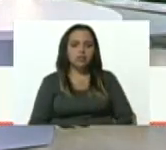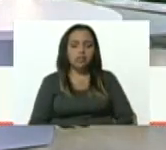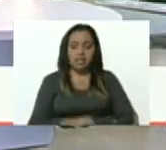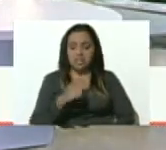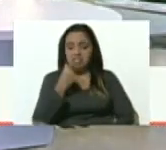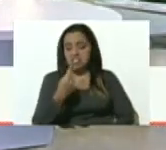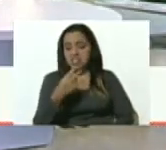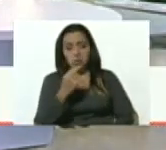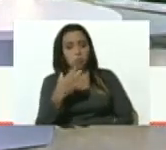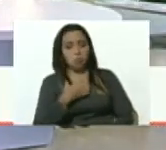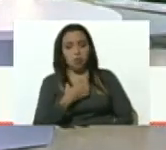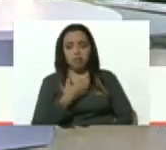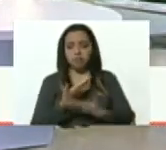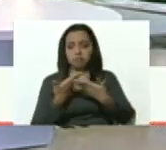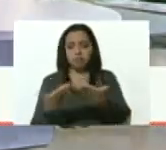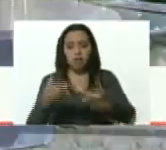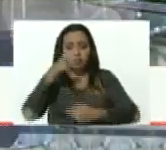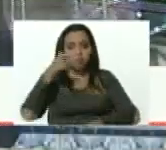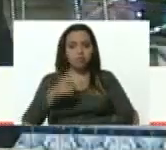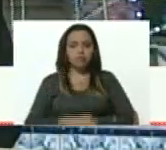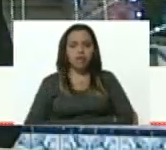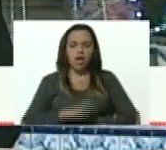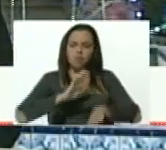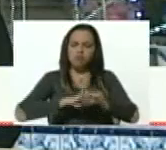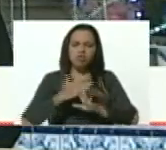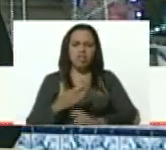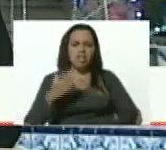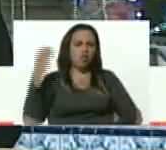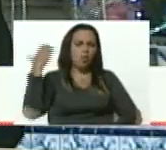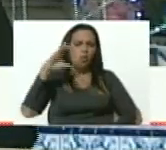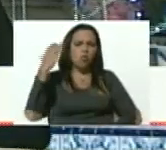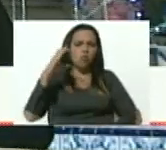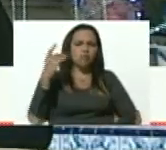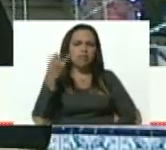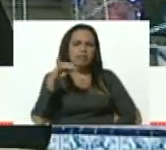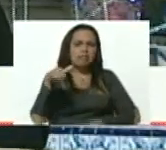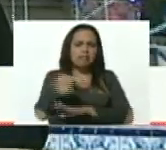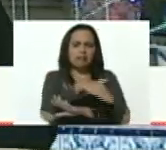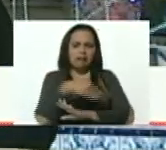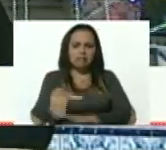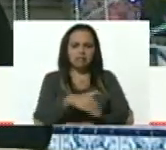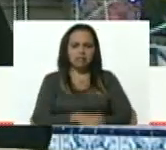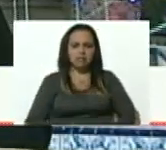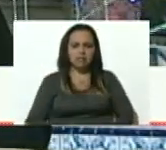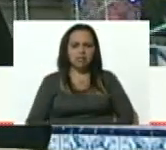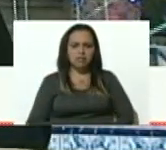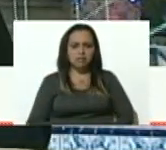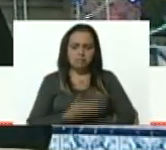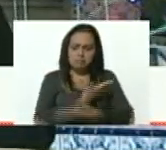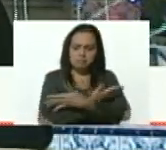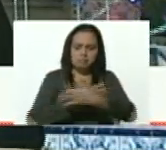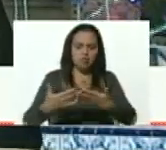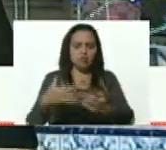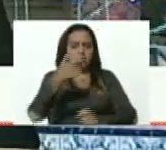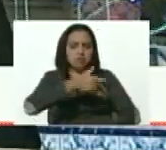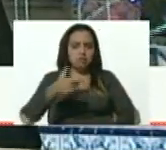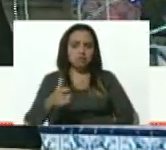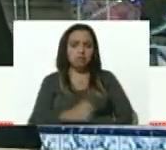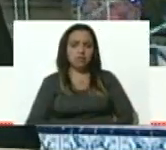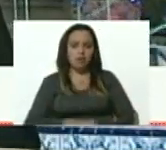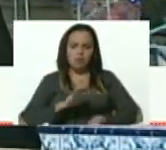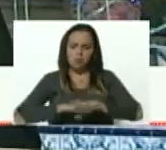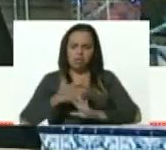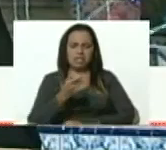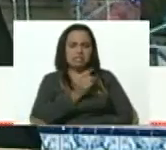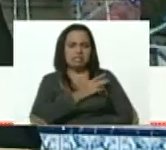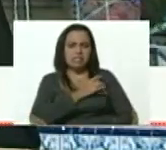a los pueblos. ¿Por qué el pueblo de Colombia está en las calles? Por millones. ¿Por qué el pueblo de